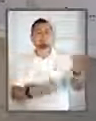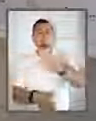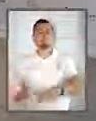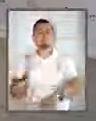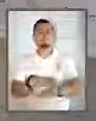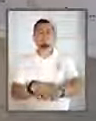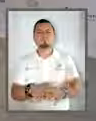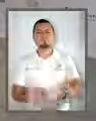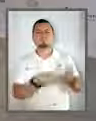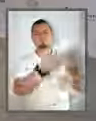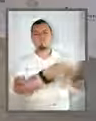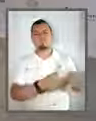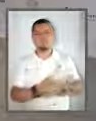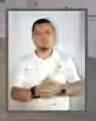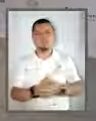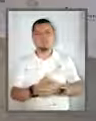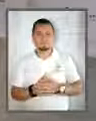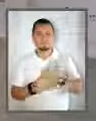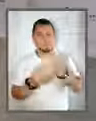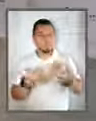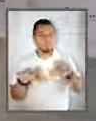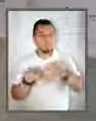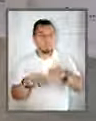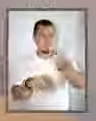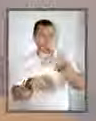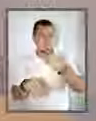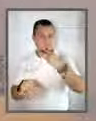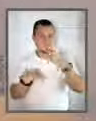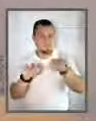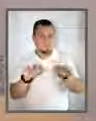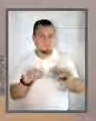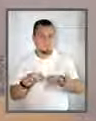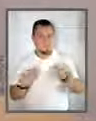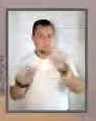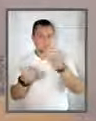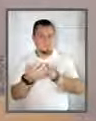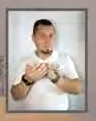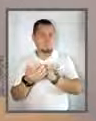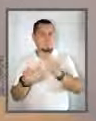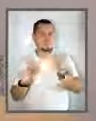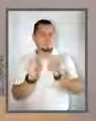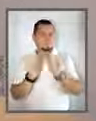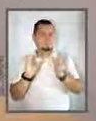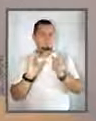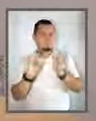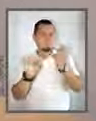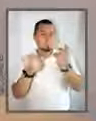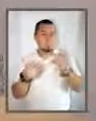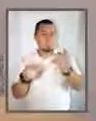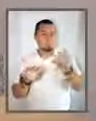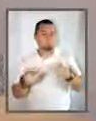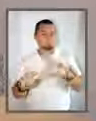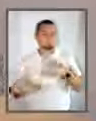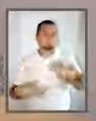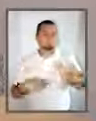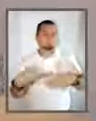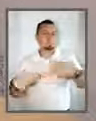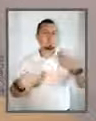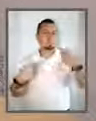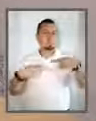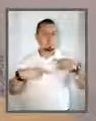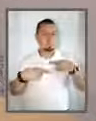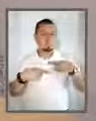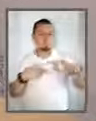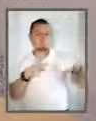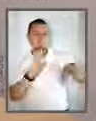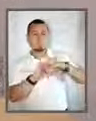protocolos de la emergencia. Sí, es importante decir que estamos trabajando en un protocolo en el cual estamos diciendo